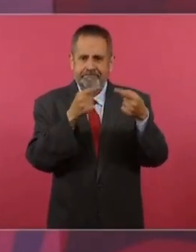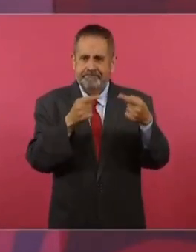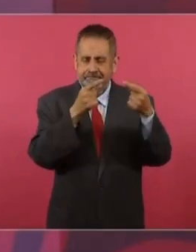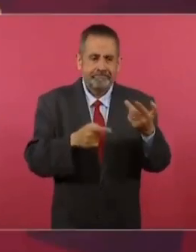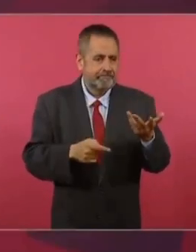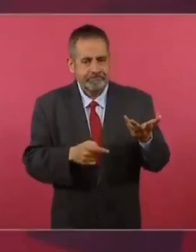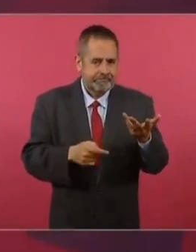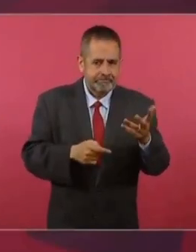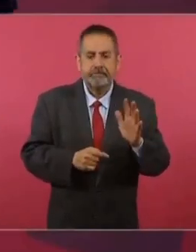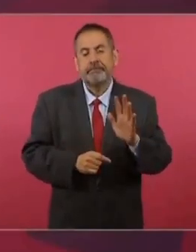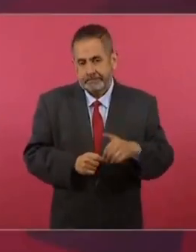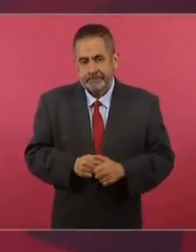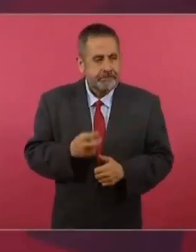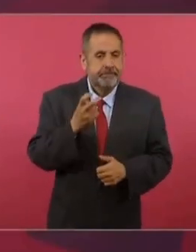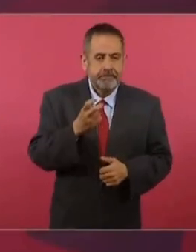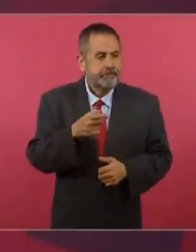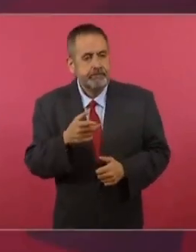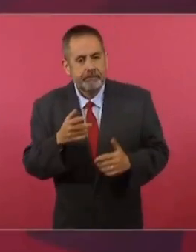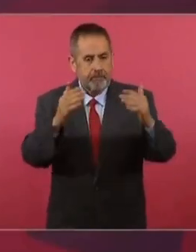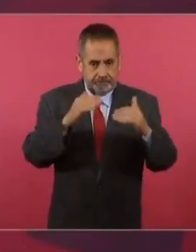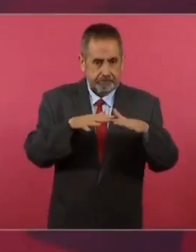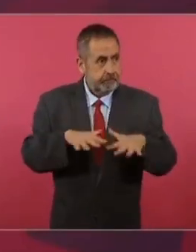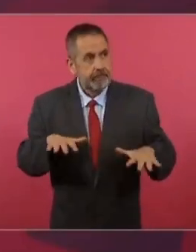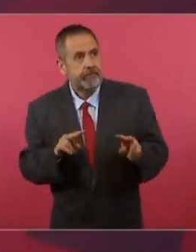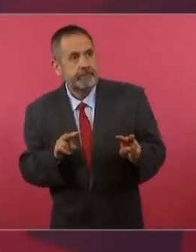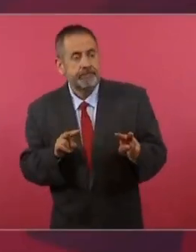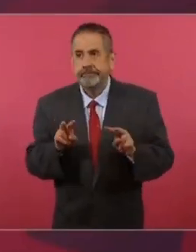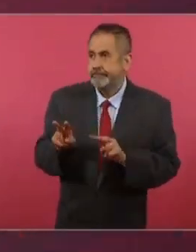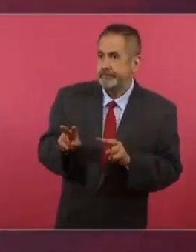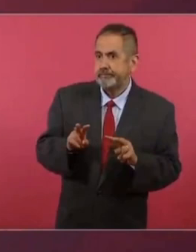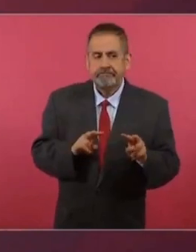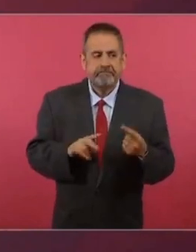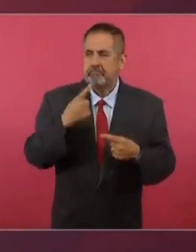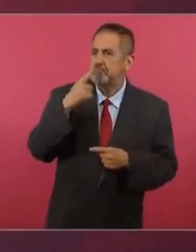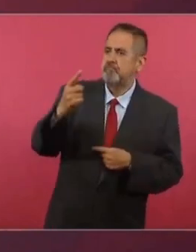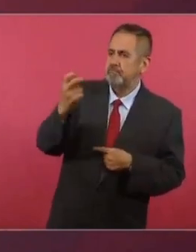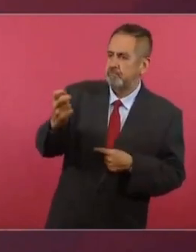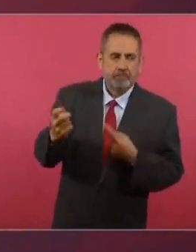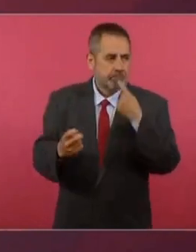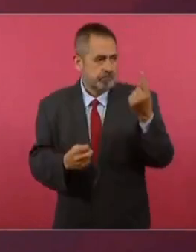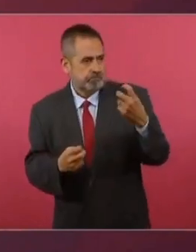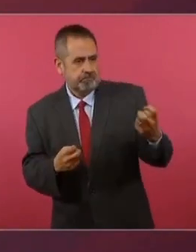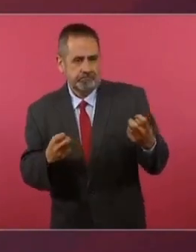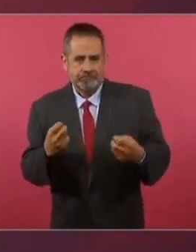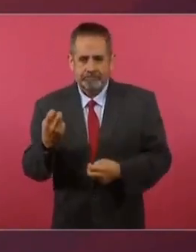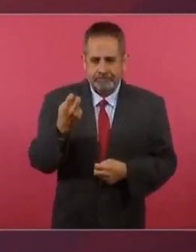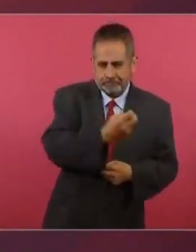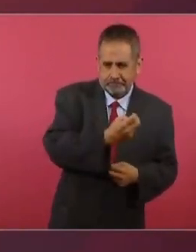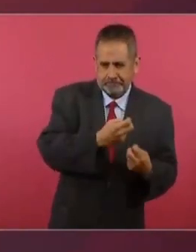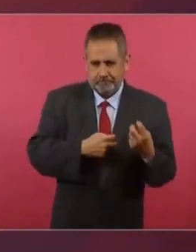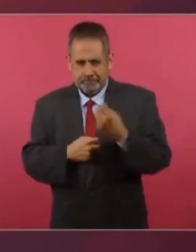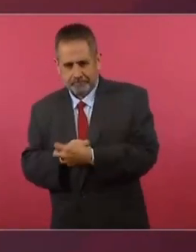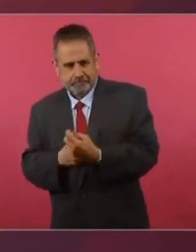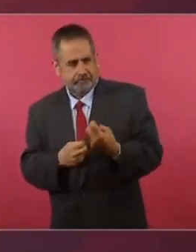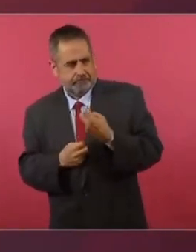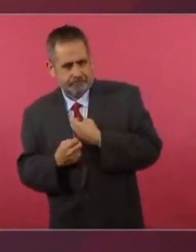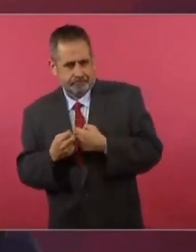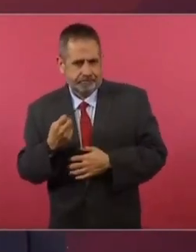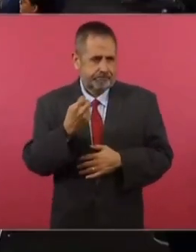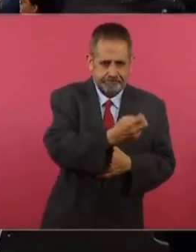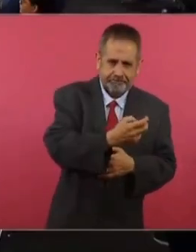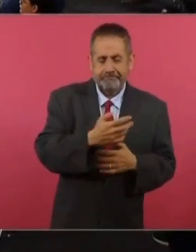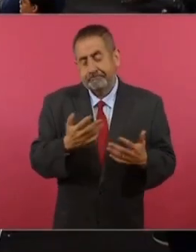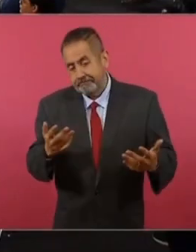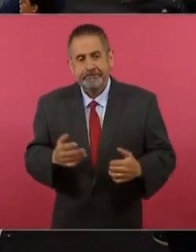esto ha llevado a que se presente en acusaciones en un sentido o en otro es